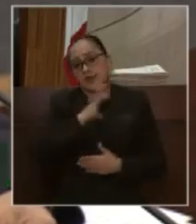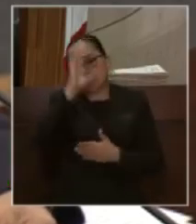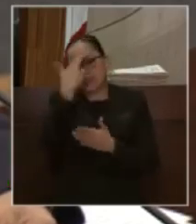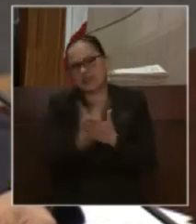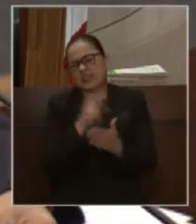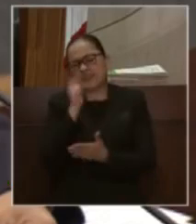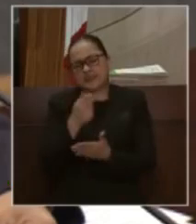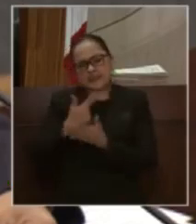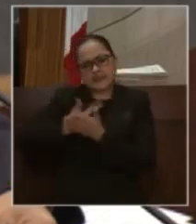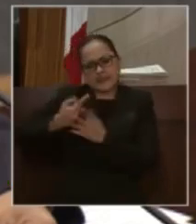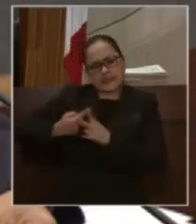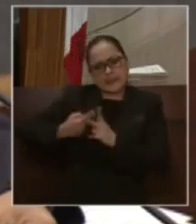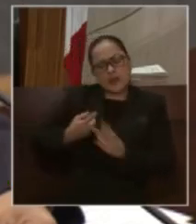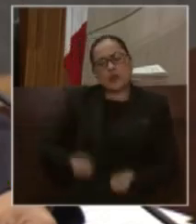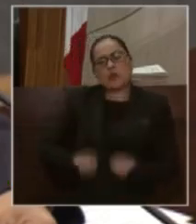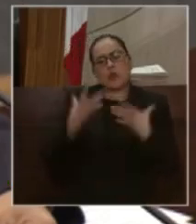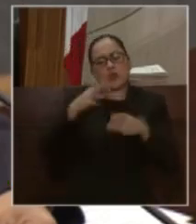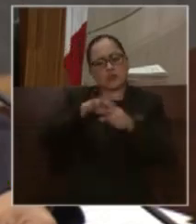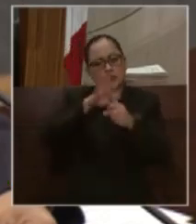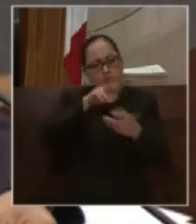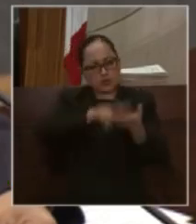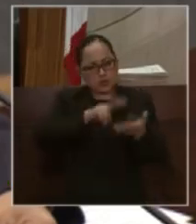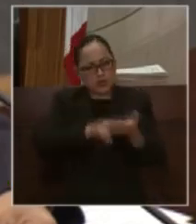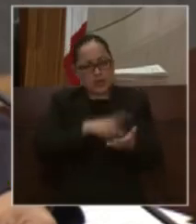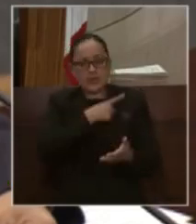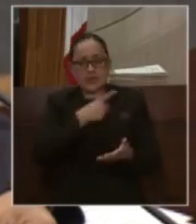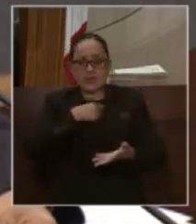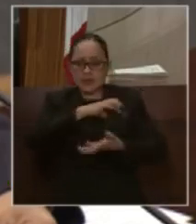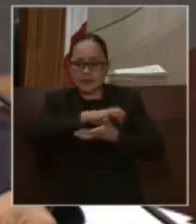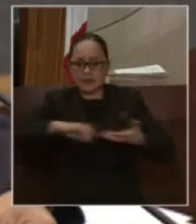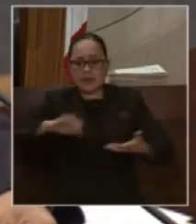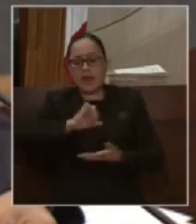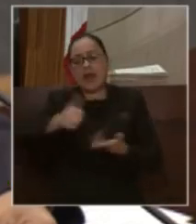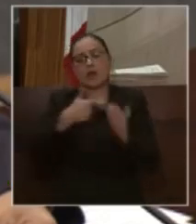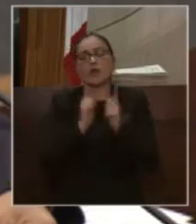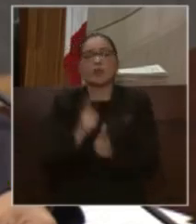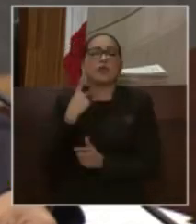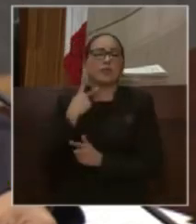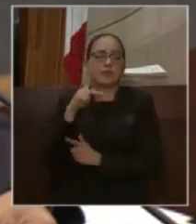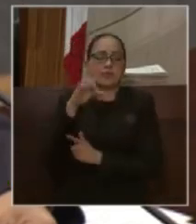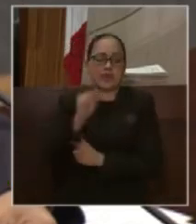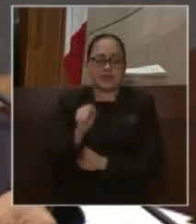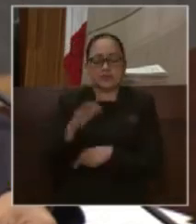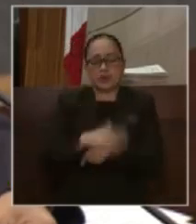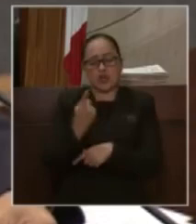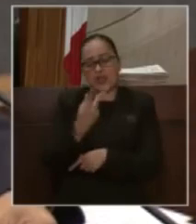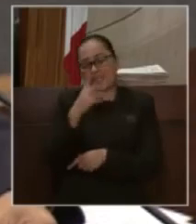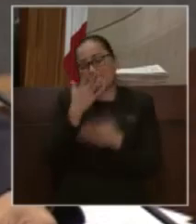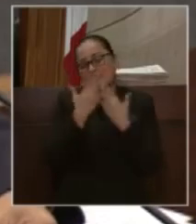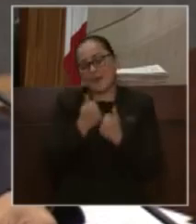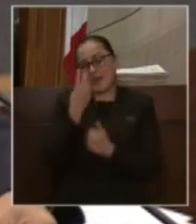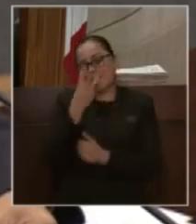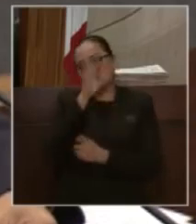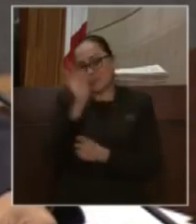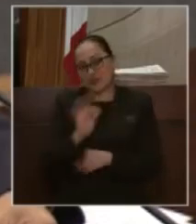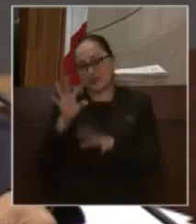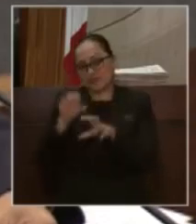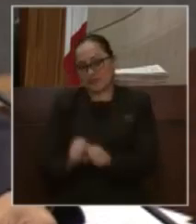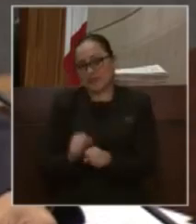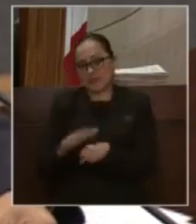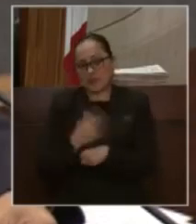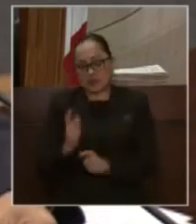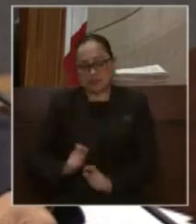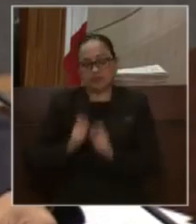el cálculo de la votación válida se debieron descontar los votos del Partido Encuentro Social, pues no alcanzó el umbral legal del 3% para que le fueran